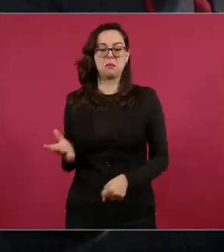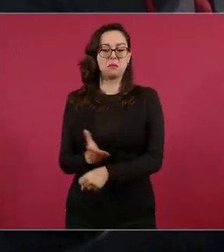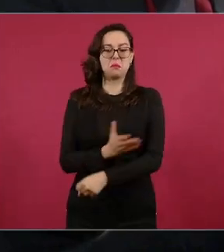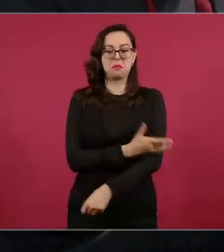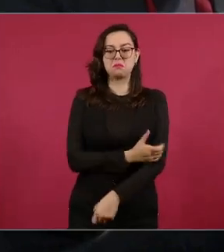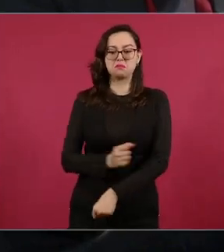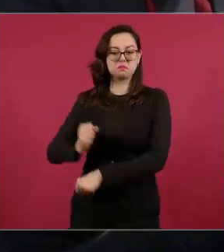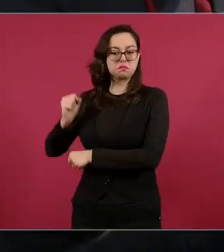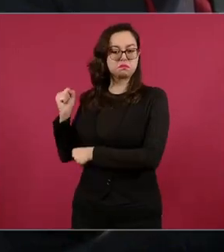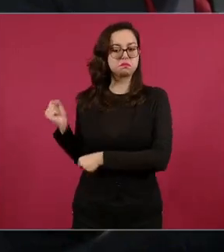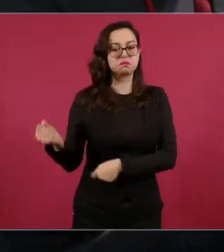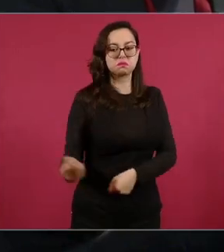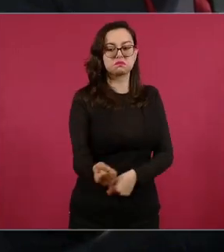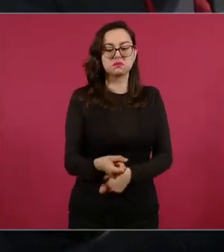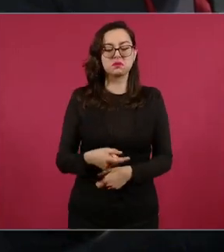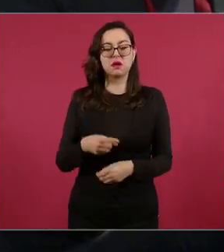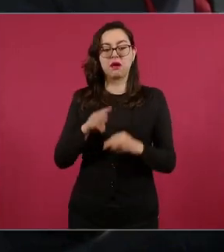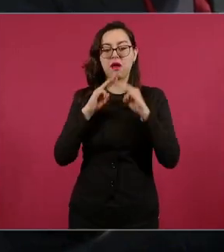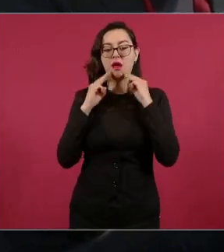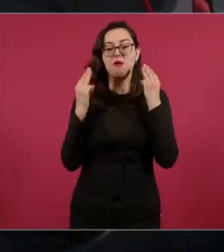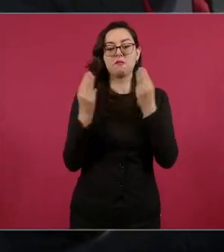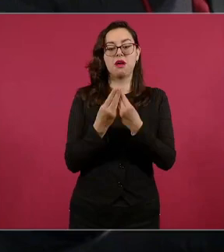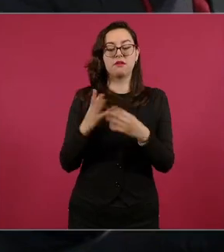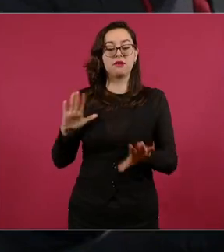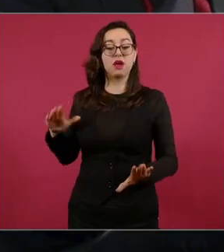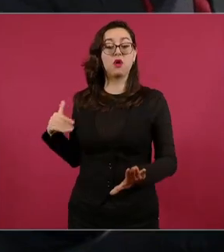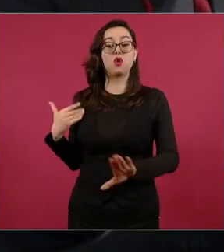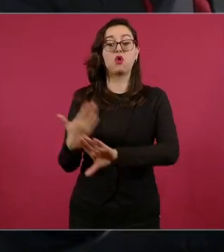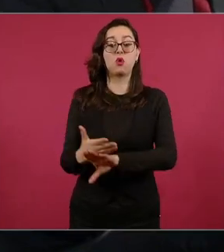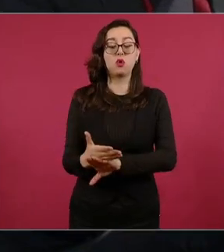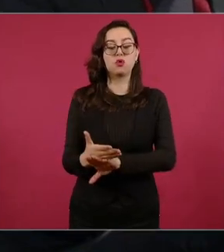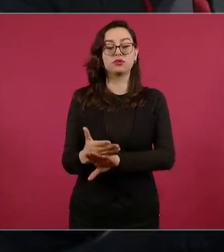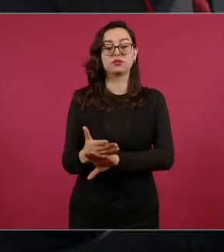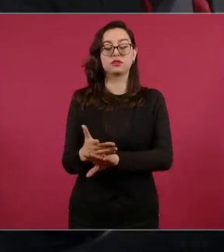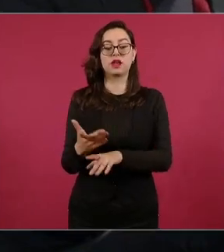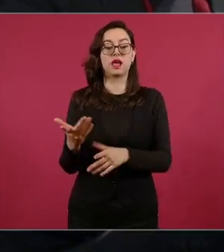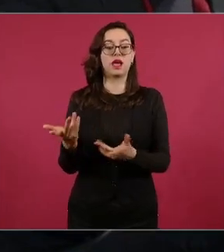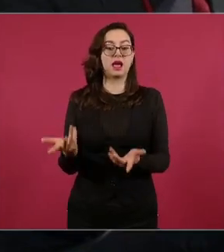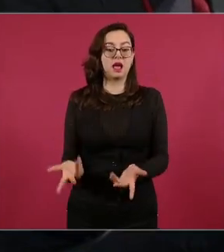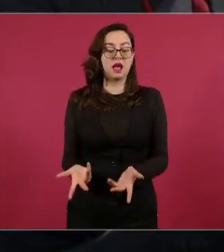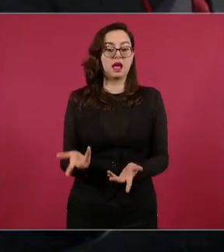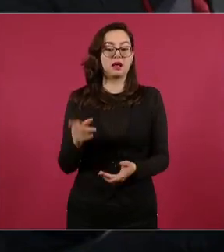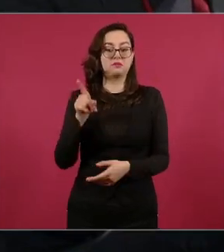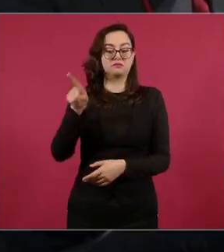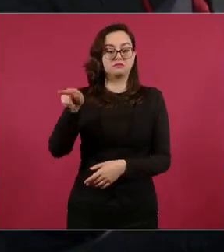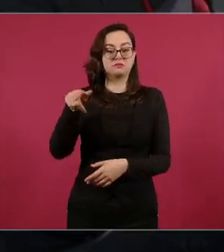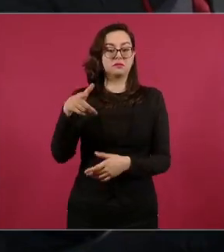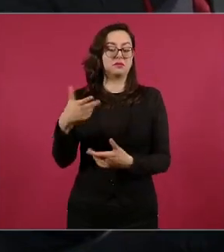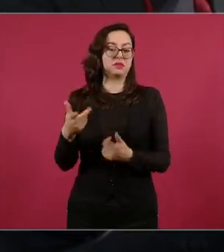presuntos integrantes del crimen organizado a transportistas en Acapulco